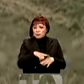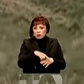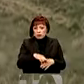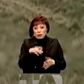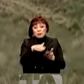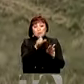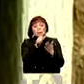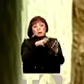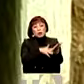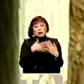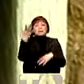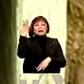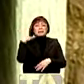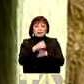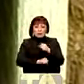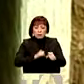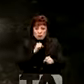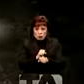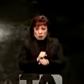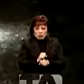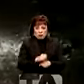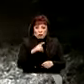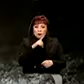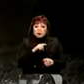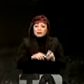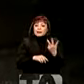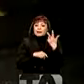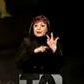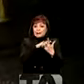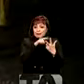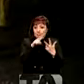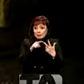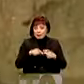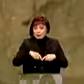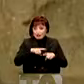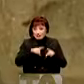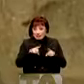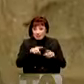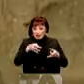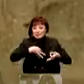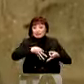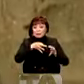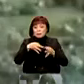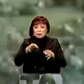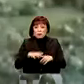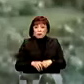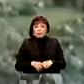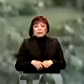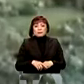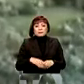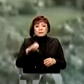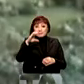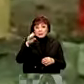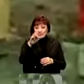del año anterior. Loma Larga se compone de 3 concesiones que suman 8.000 hectáreas, Cerro